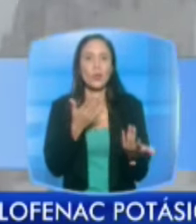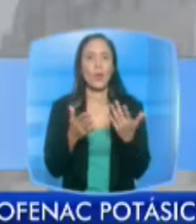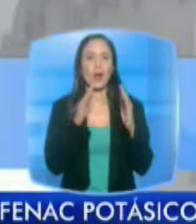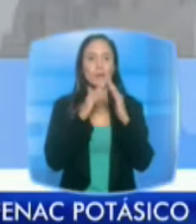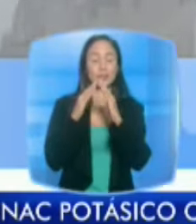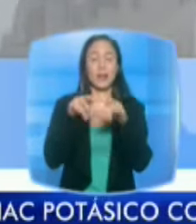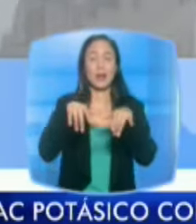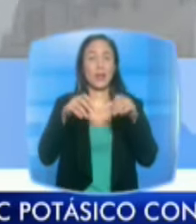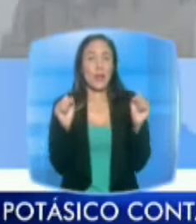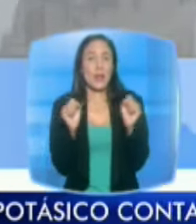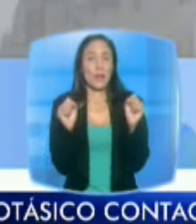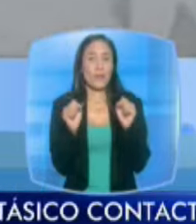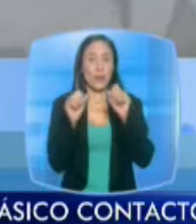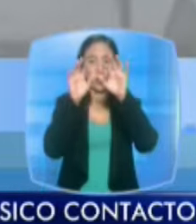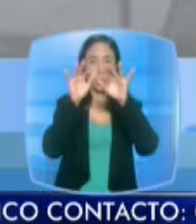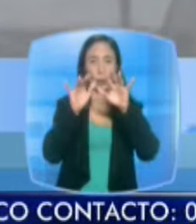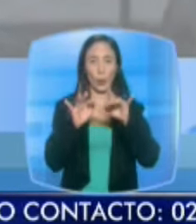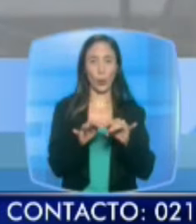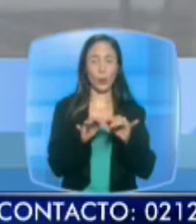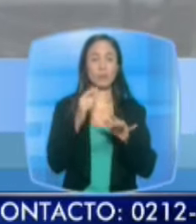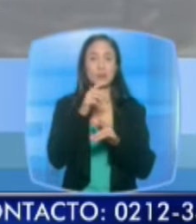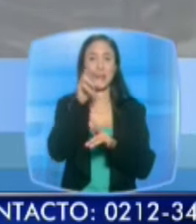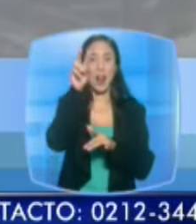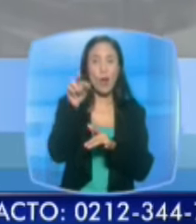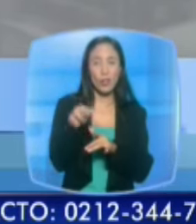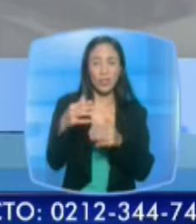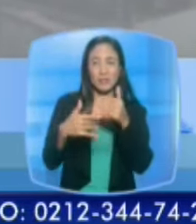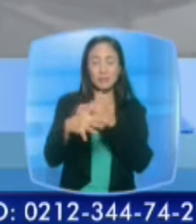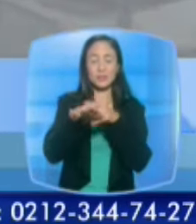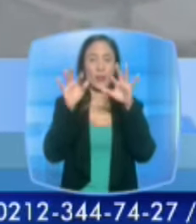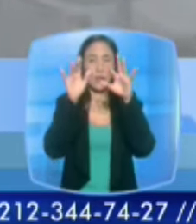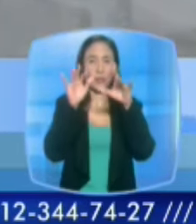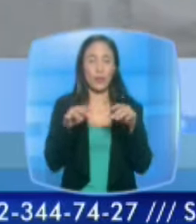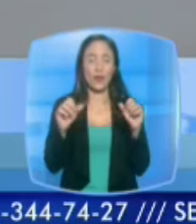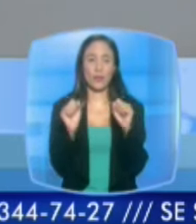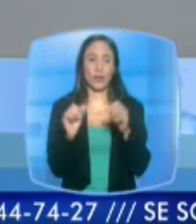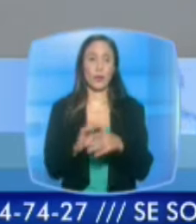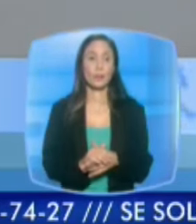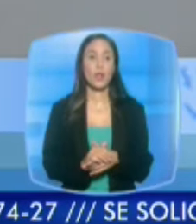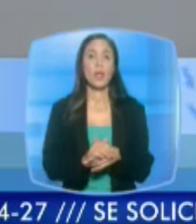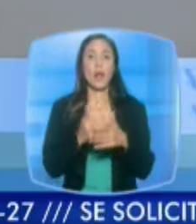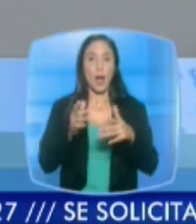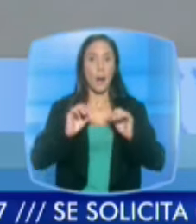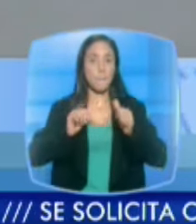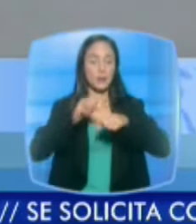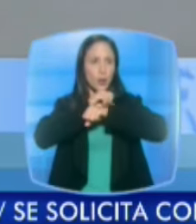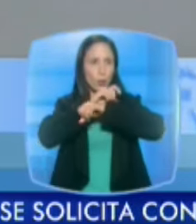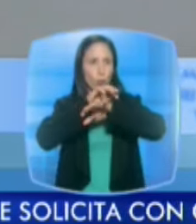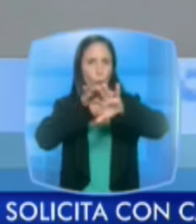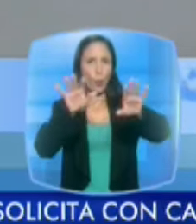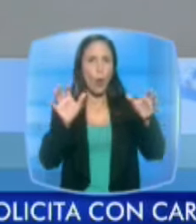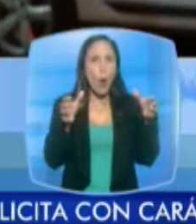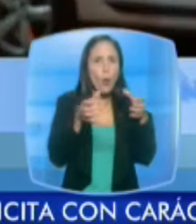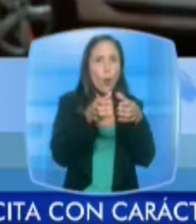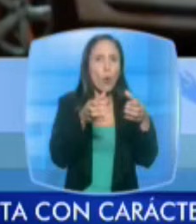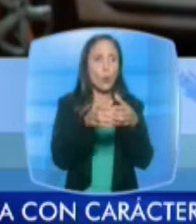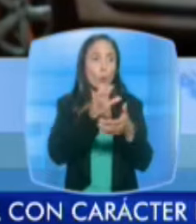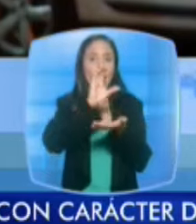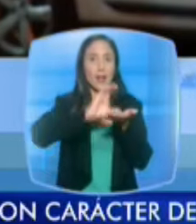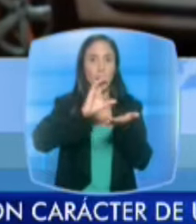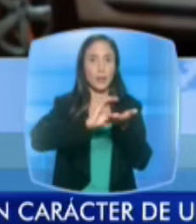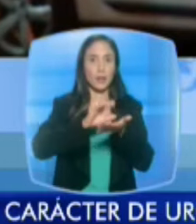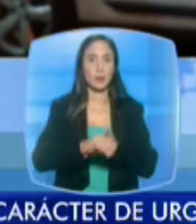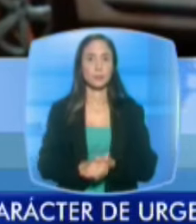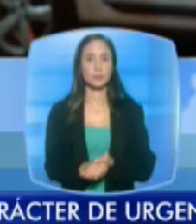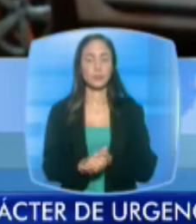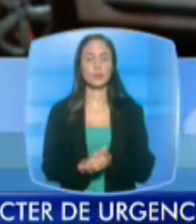masa de frío en los próximos días. Las autoridades locales indicaron que se desplegarán equipos técnicos por toda la capital,